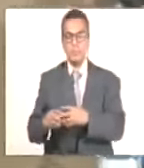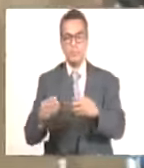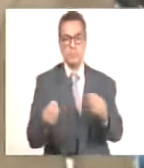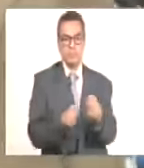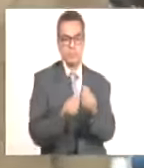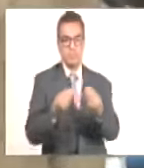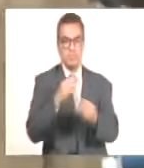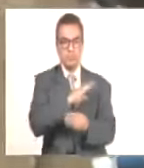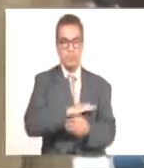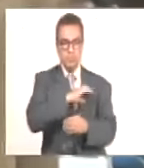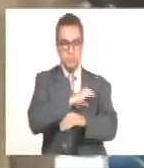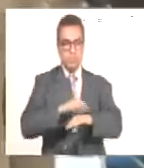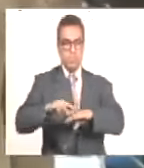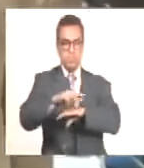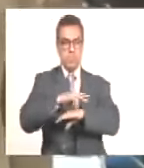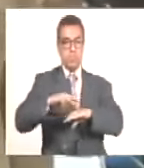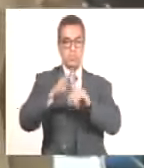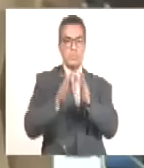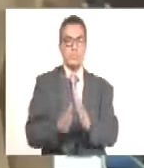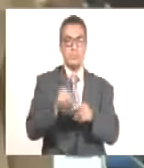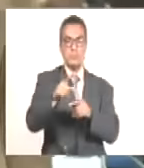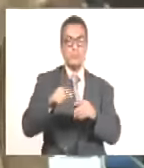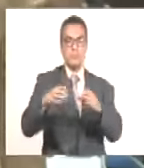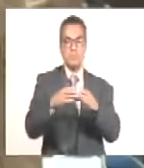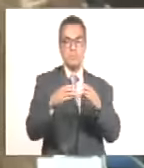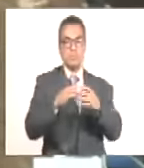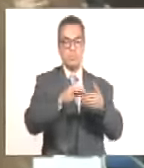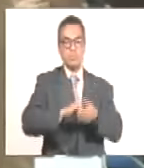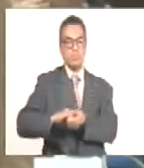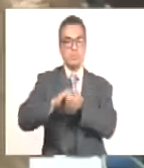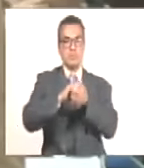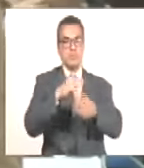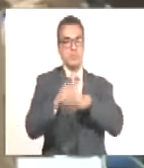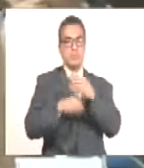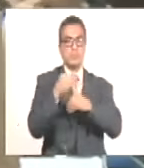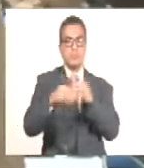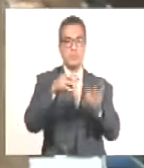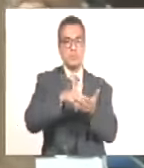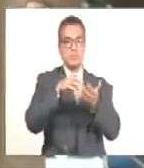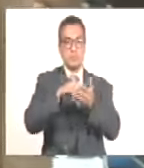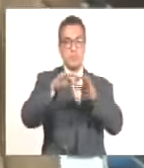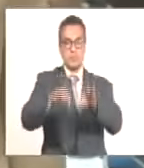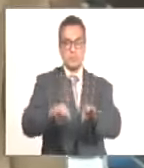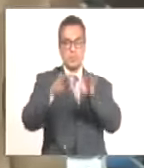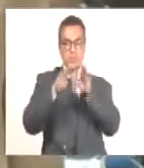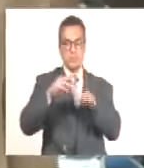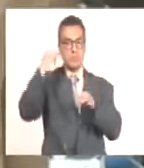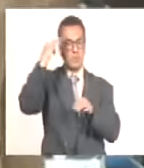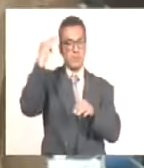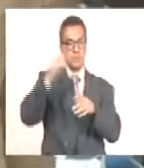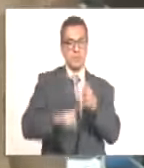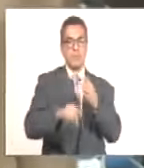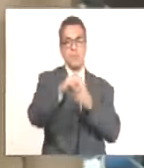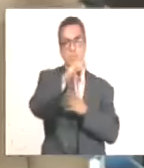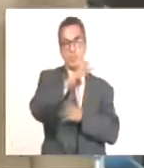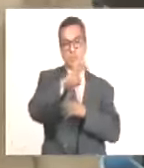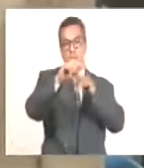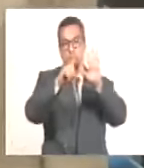Cámara Municipal del Estado de Trujillo, se hizo una sesión especial en conmemoración a los